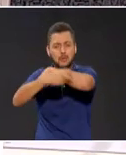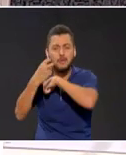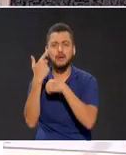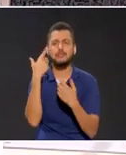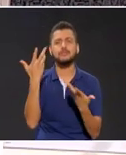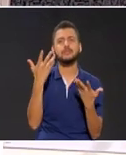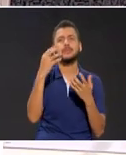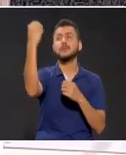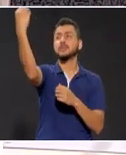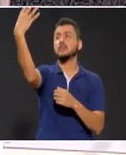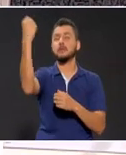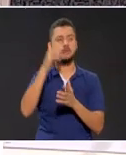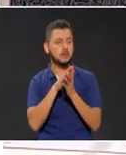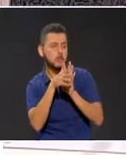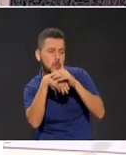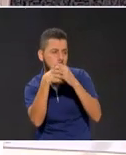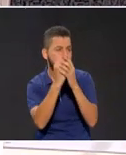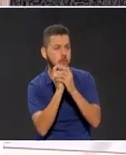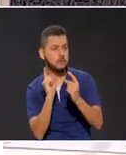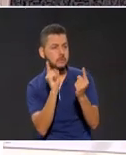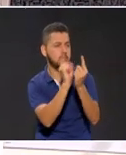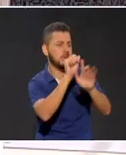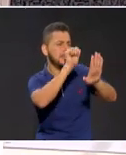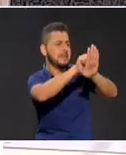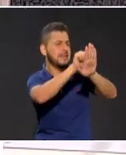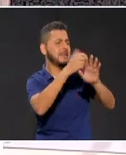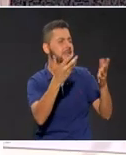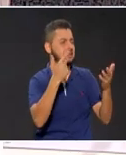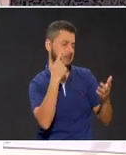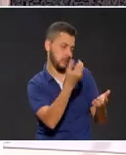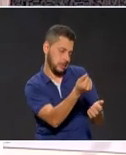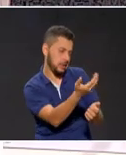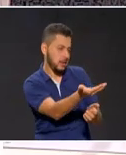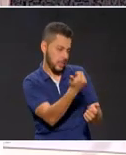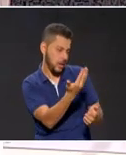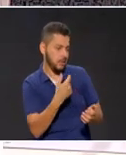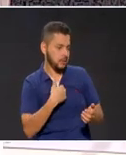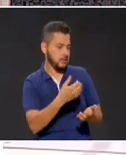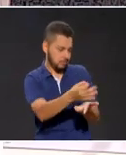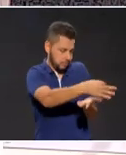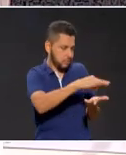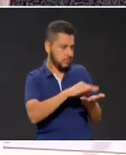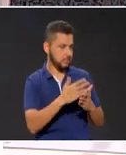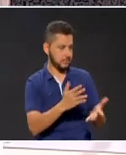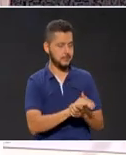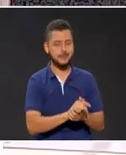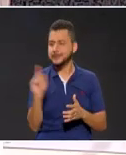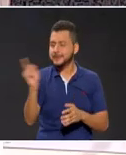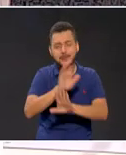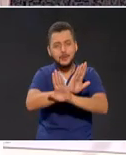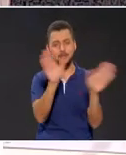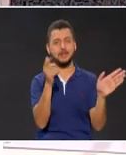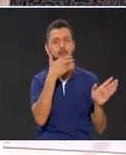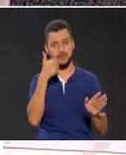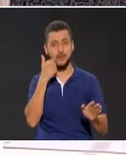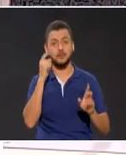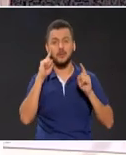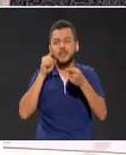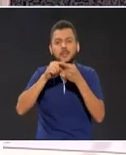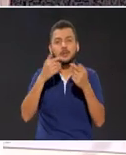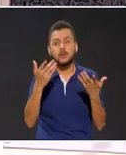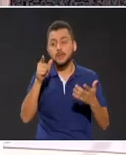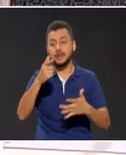vuelve y consume. Queremos darle tranquilidad a la gente que tenga, es una parte de salud pública, un tratamiento especial que sea de rehabilitación, para